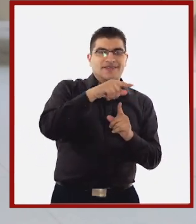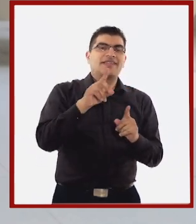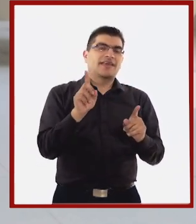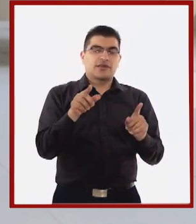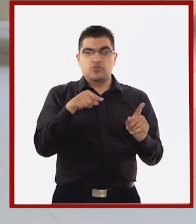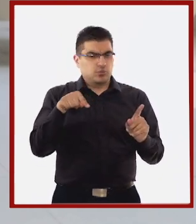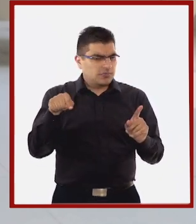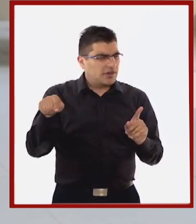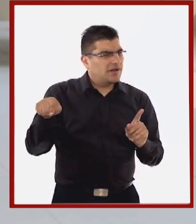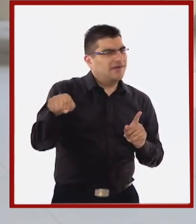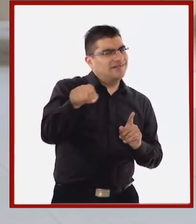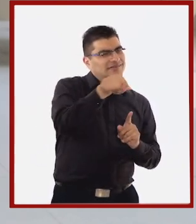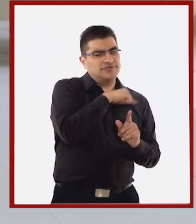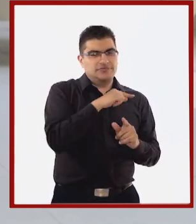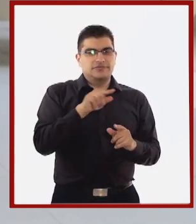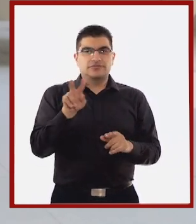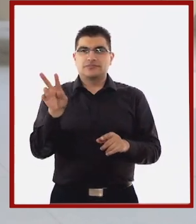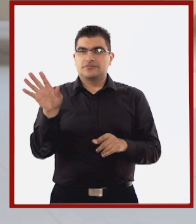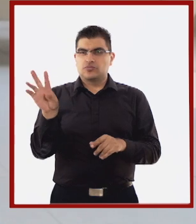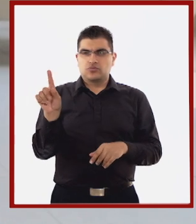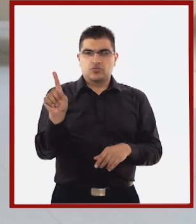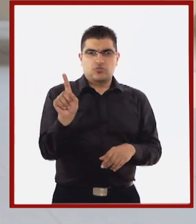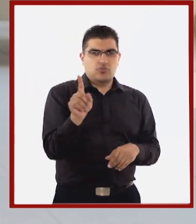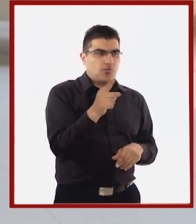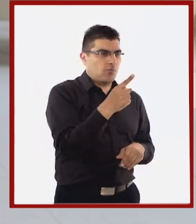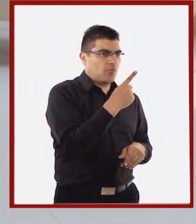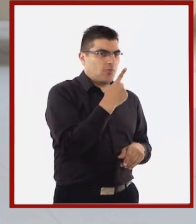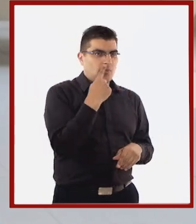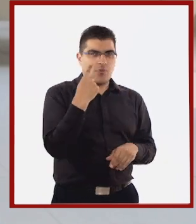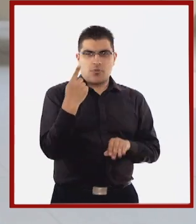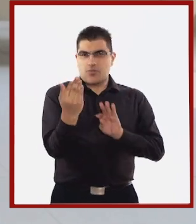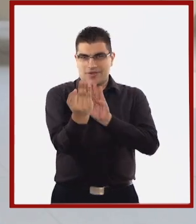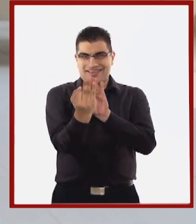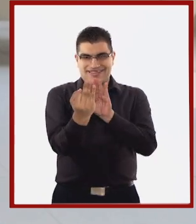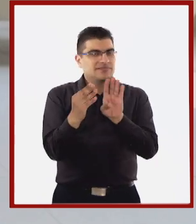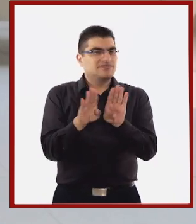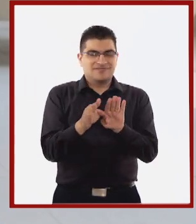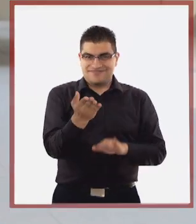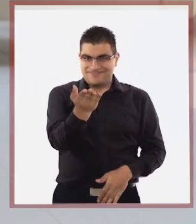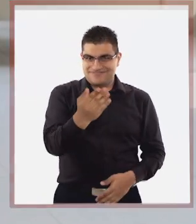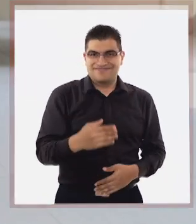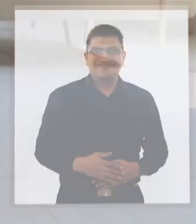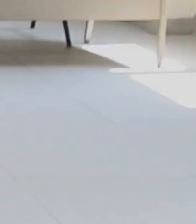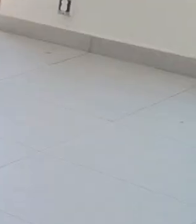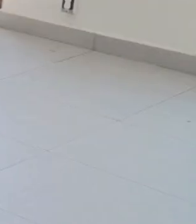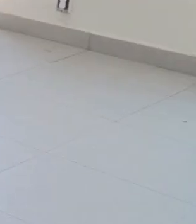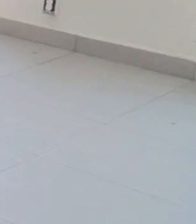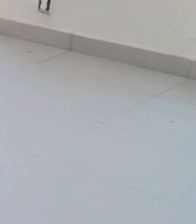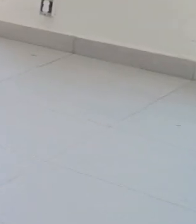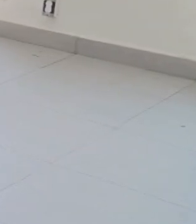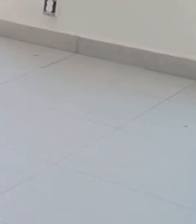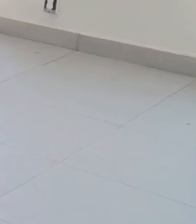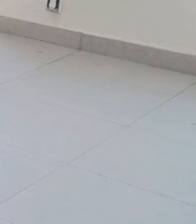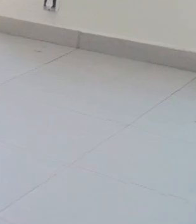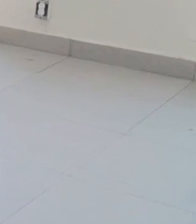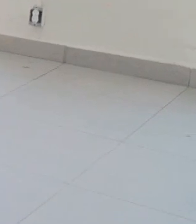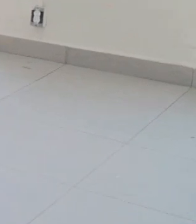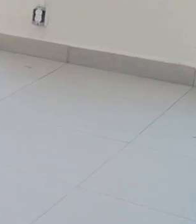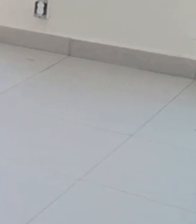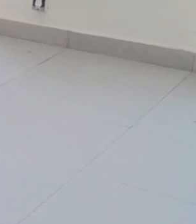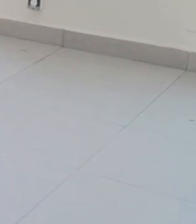Bien, para ejecutar este tipo de movimientos tenemos que alternar el acento de pies en el